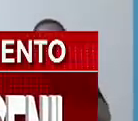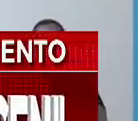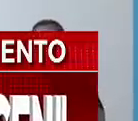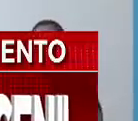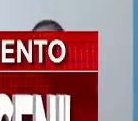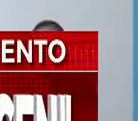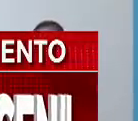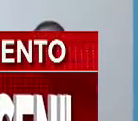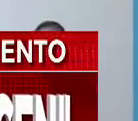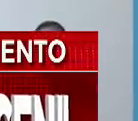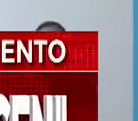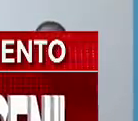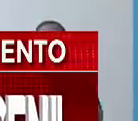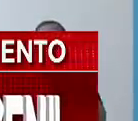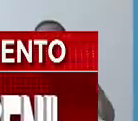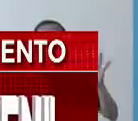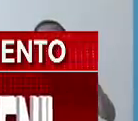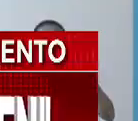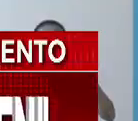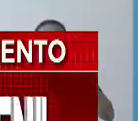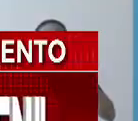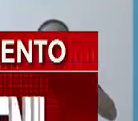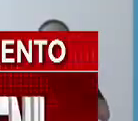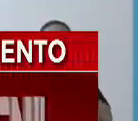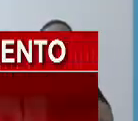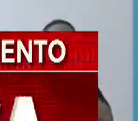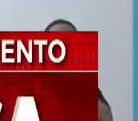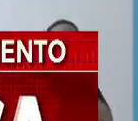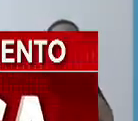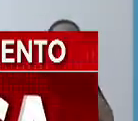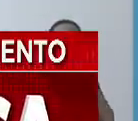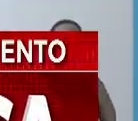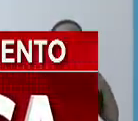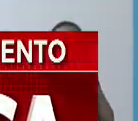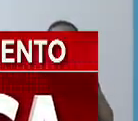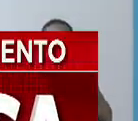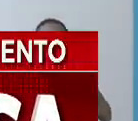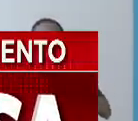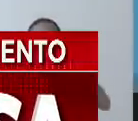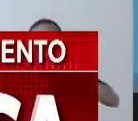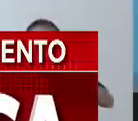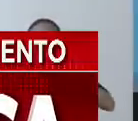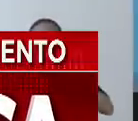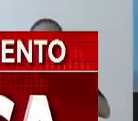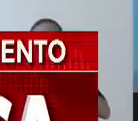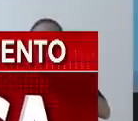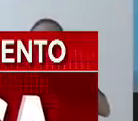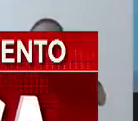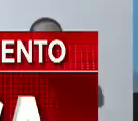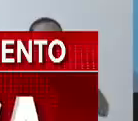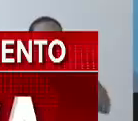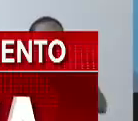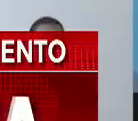de mayores mayores capacidades a los parques industriales y tecnológicos de toda la argentina puede comentar también